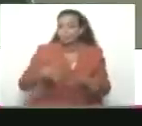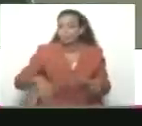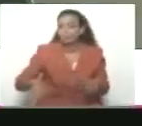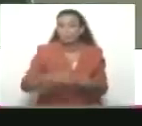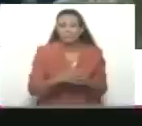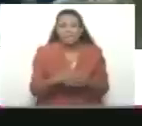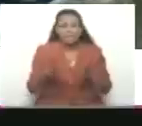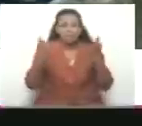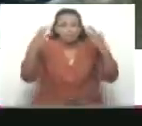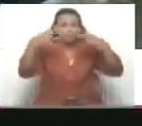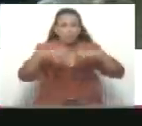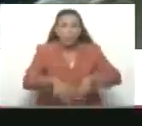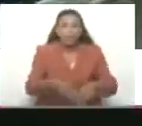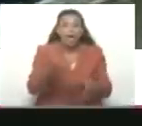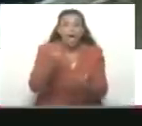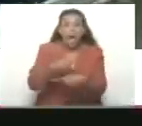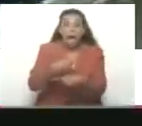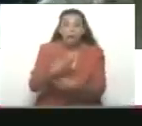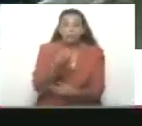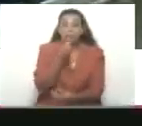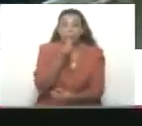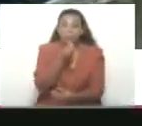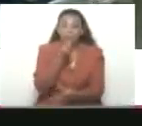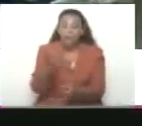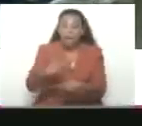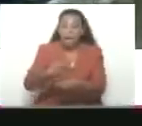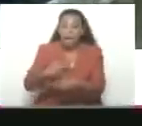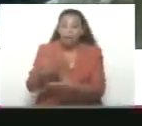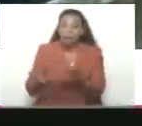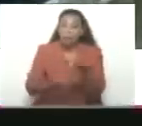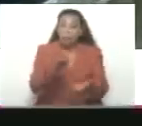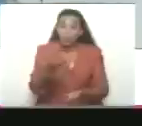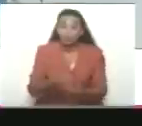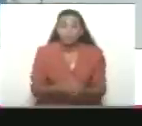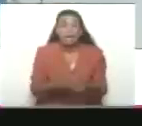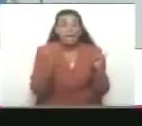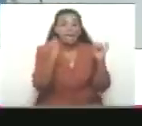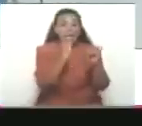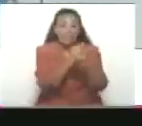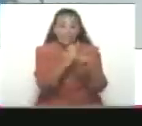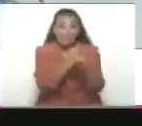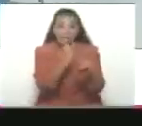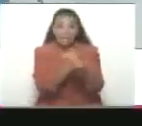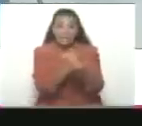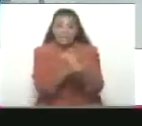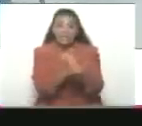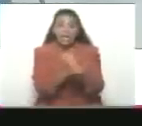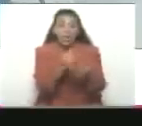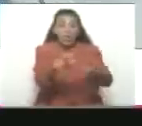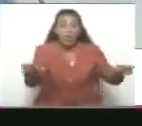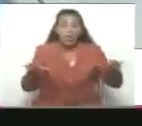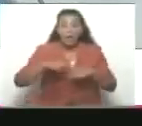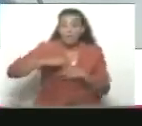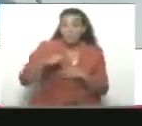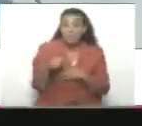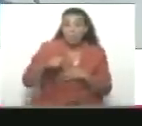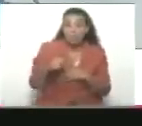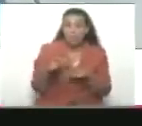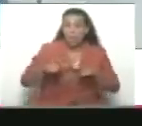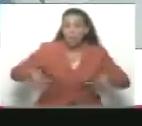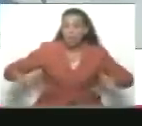acueductos gas fibra internet cuadrantes de